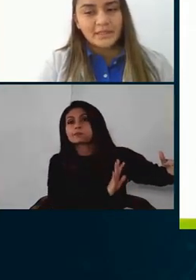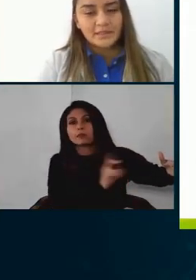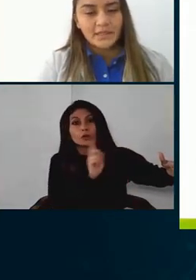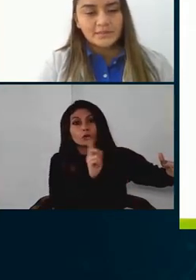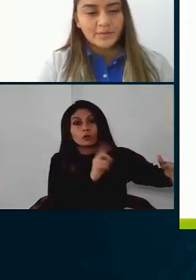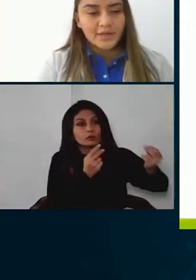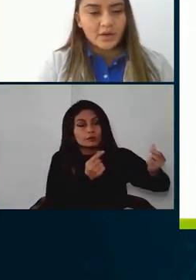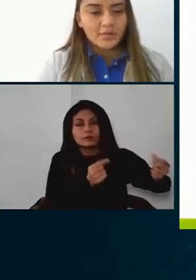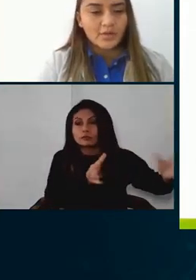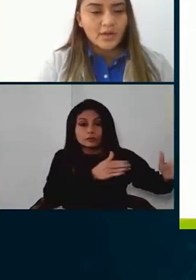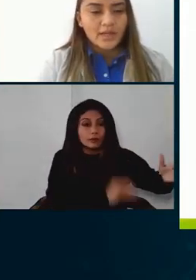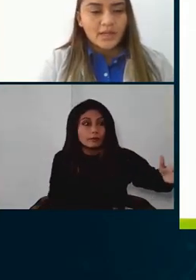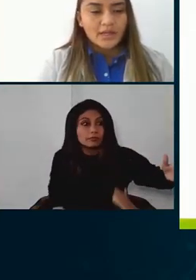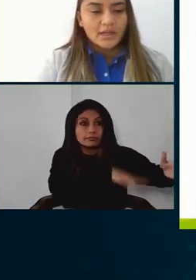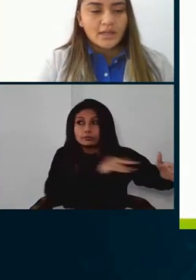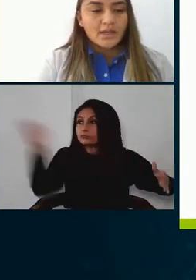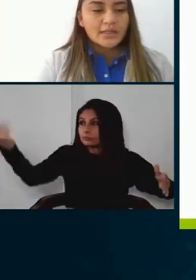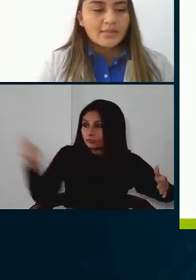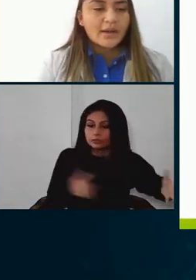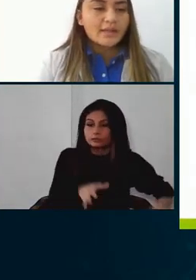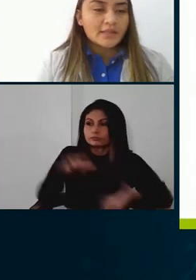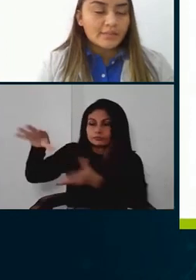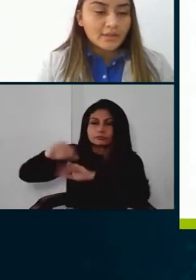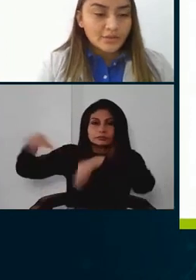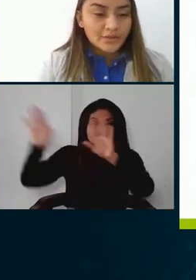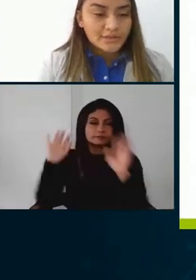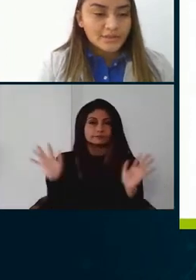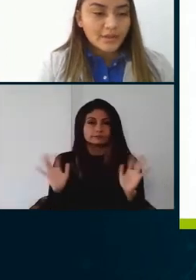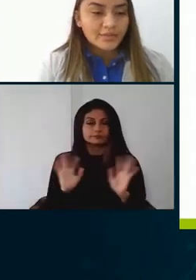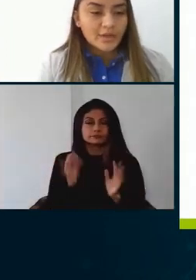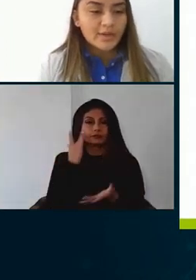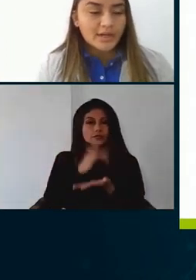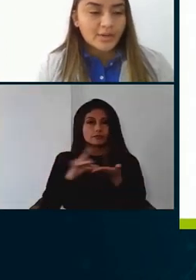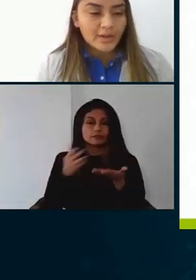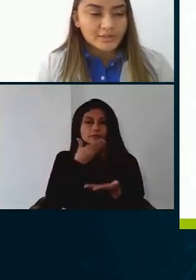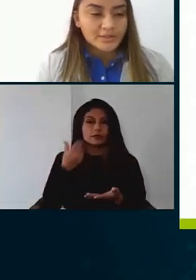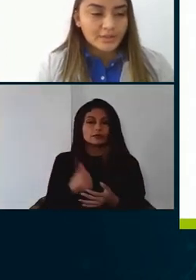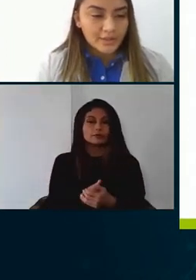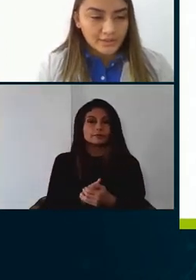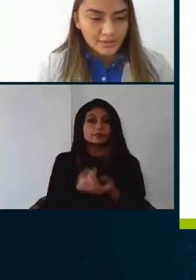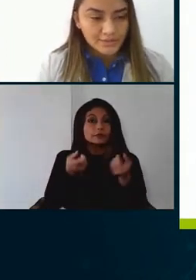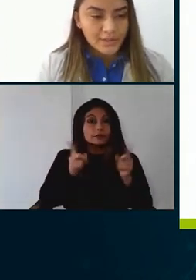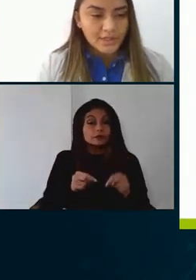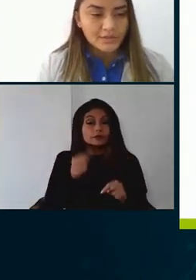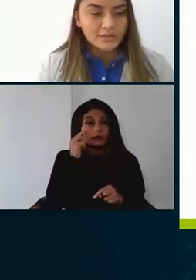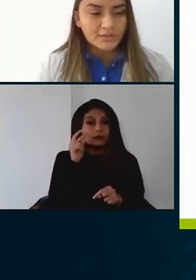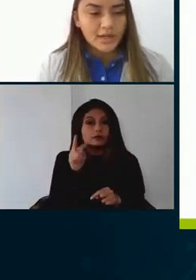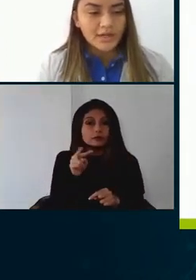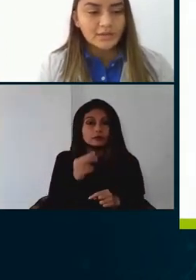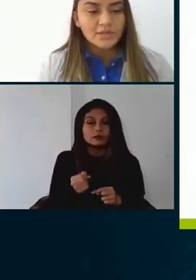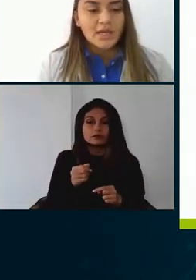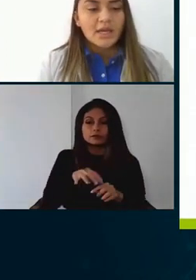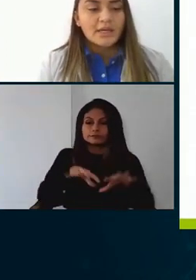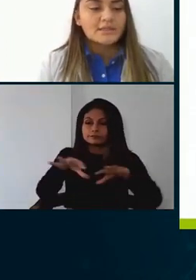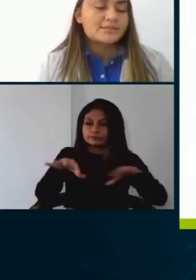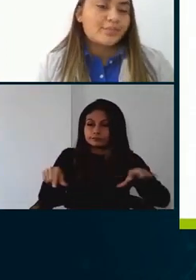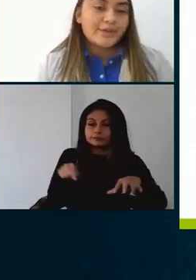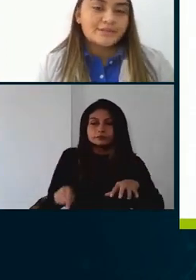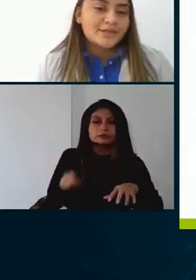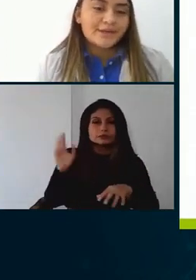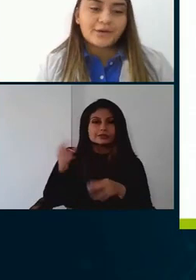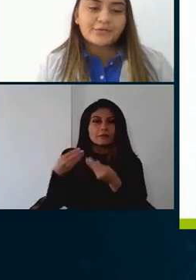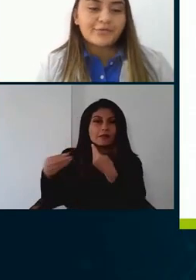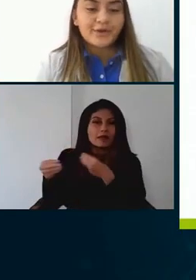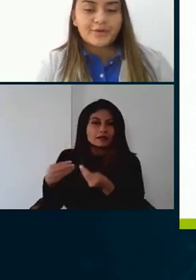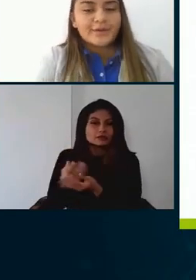Pues qué más les podría como el tema de también otro riesgo que encontramos, la recolección de los residuos orgánicos e inorgánicos,